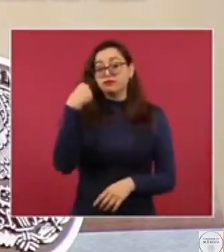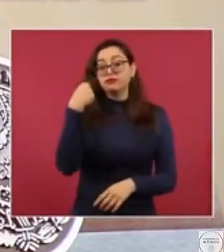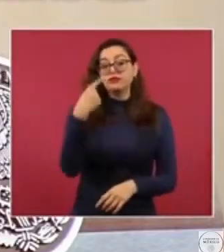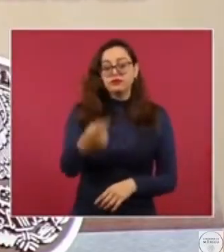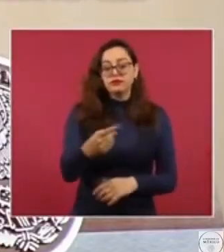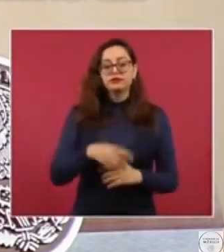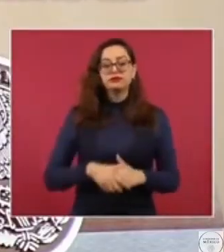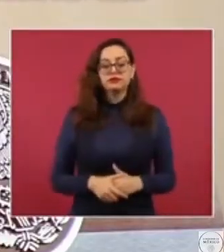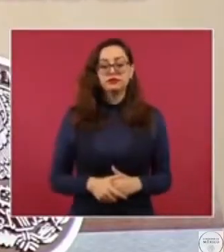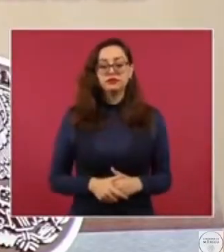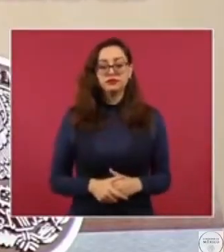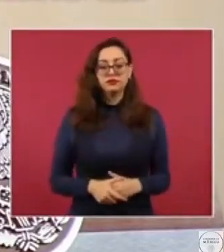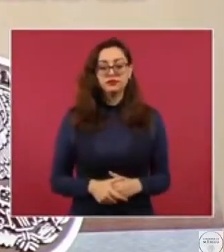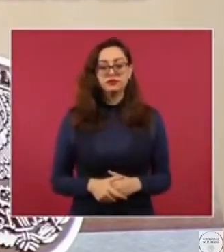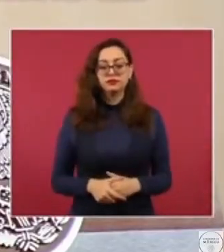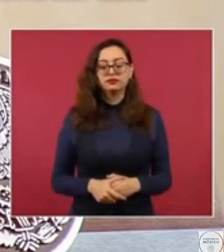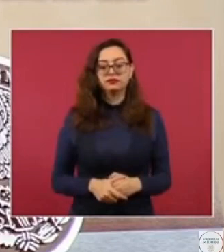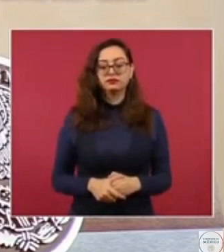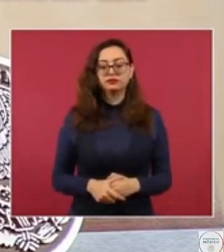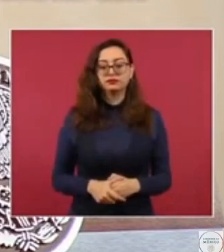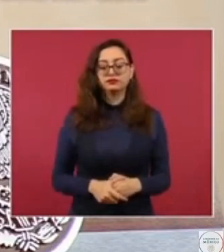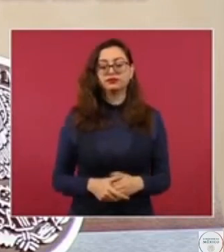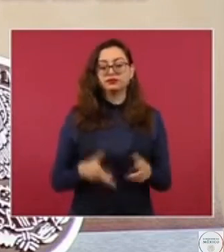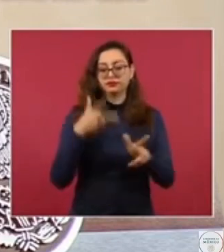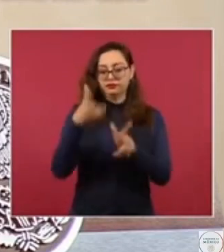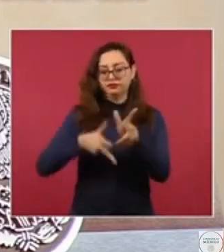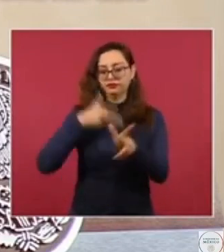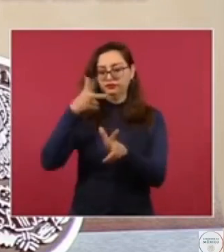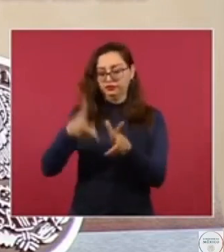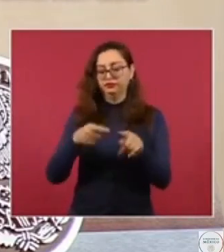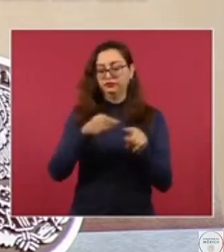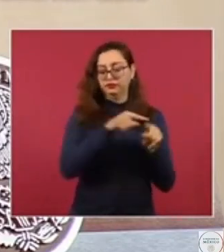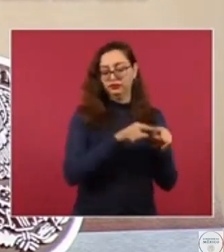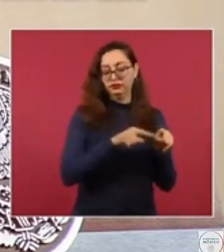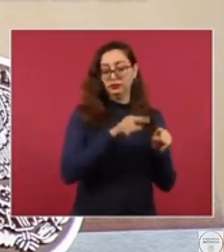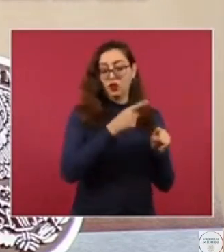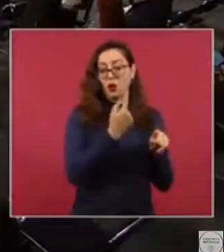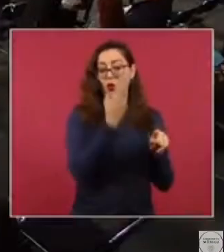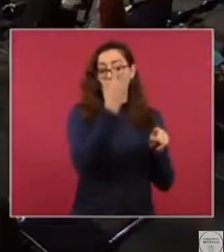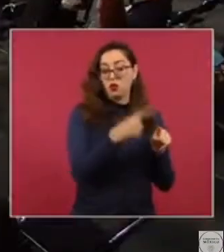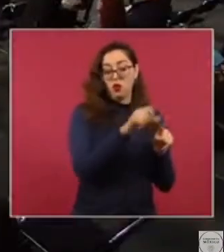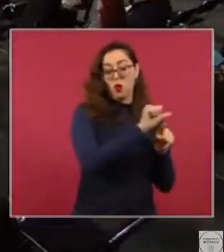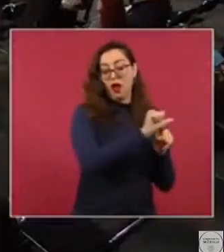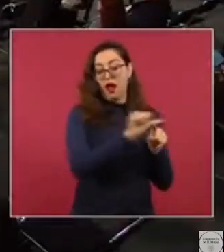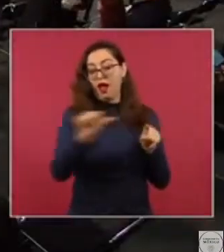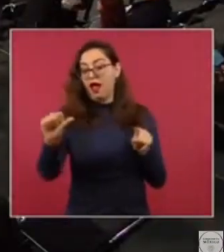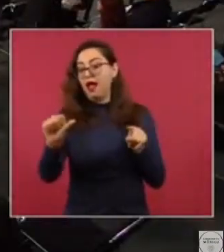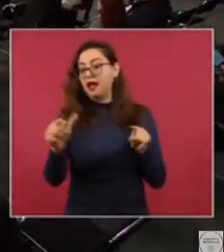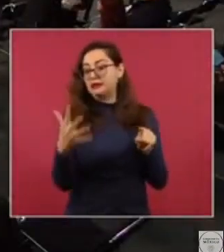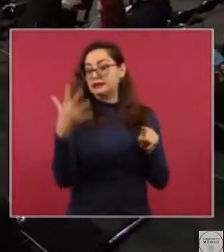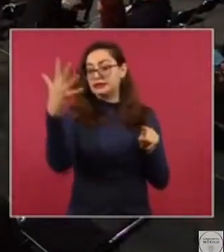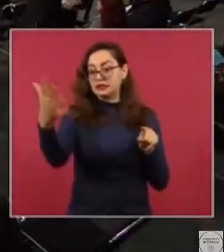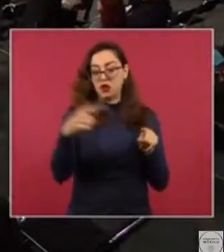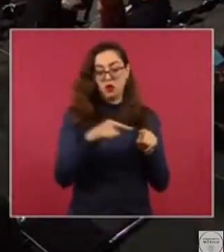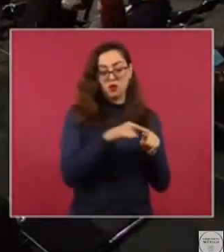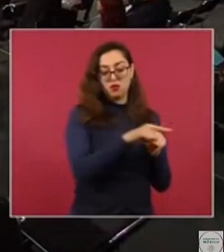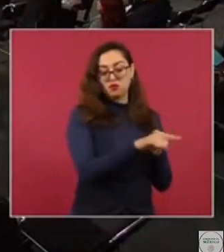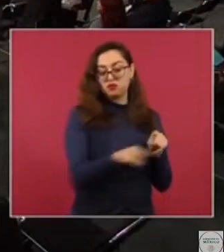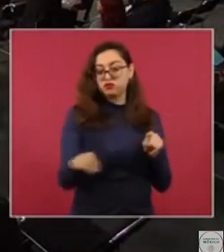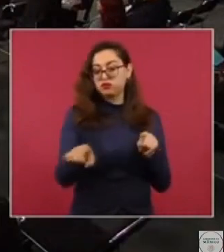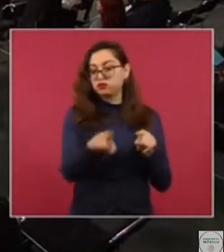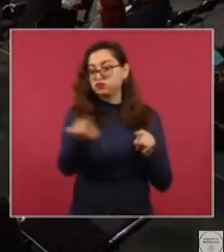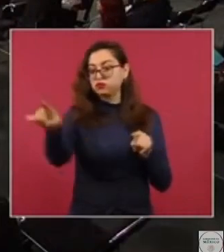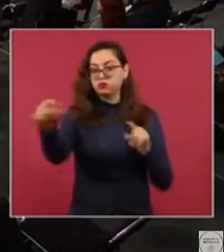primer término que de los tramos 1 al 5 prácticamente ya